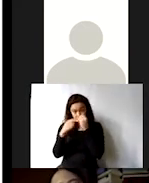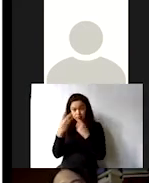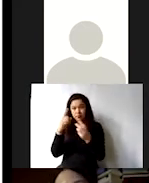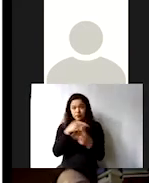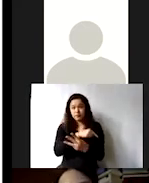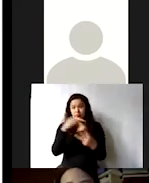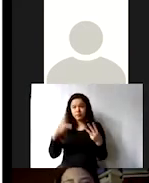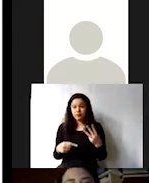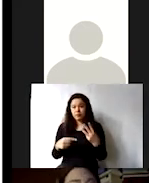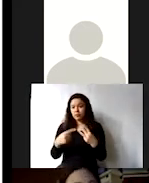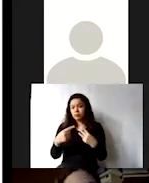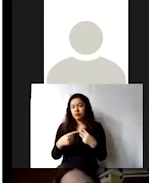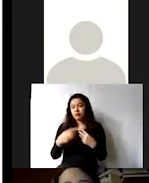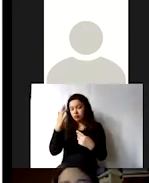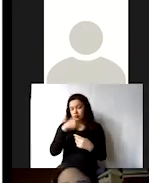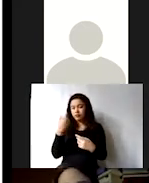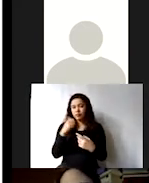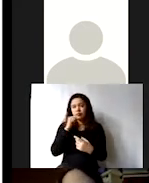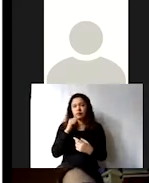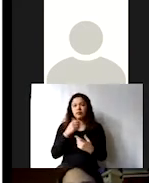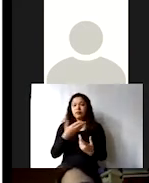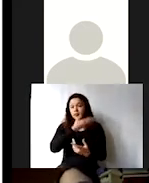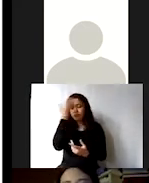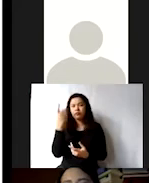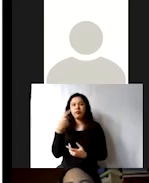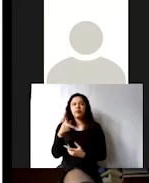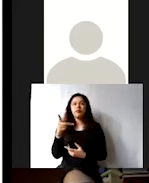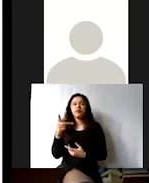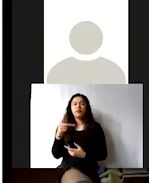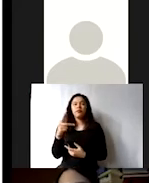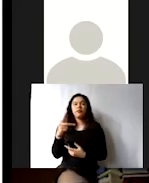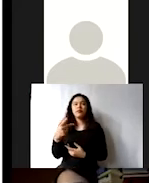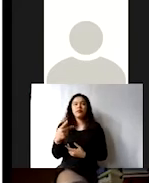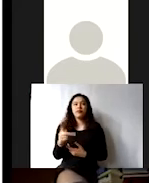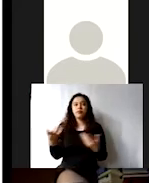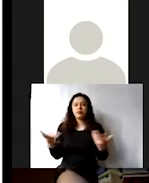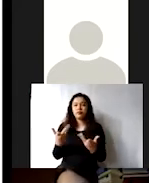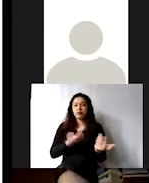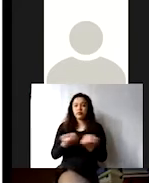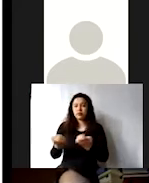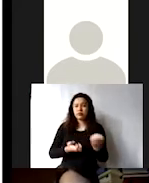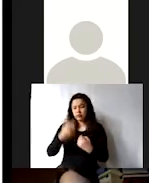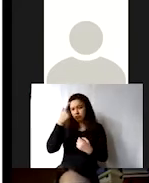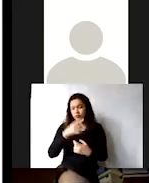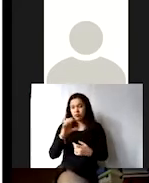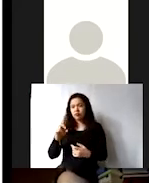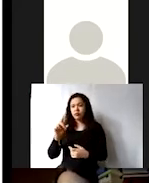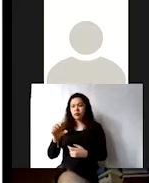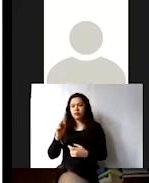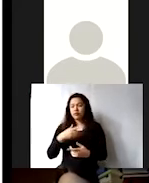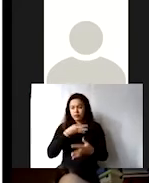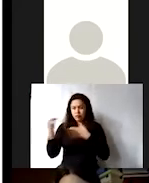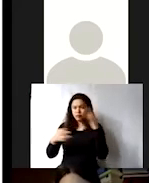en consideración. Entonces, no sé si me quieran compartir si han hecho estos ejercicios de difundir los ODS al interior de